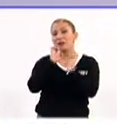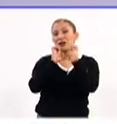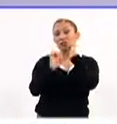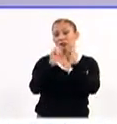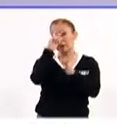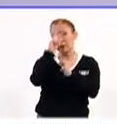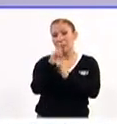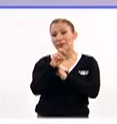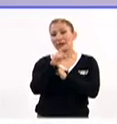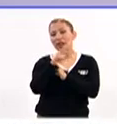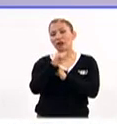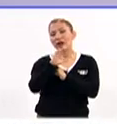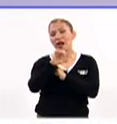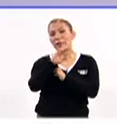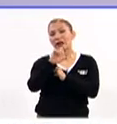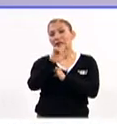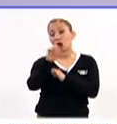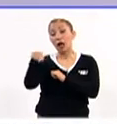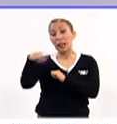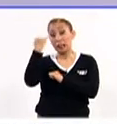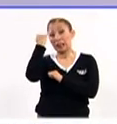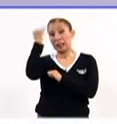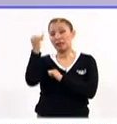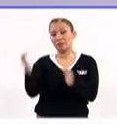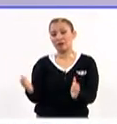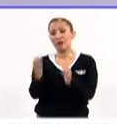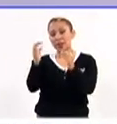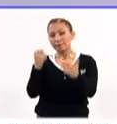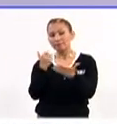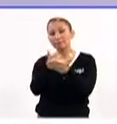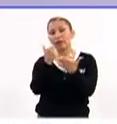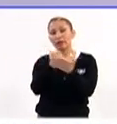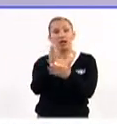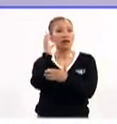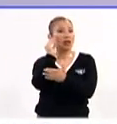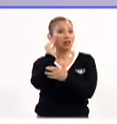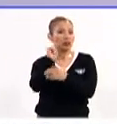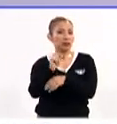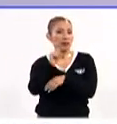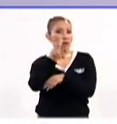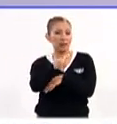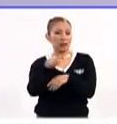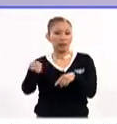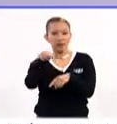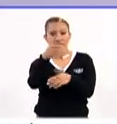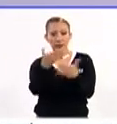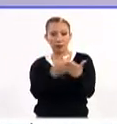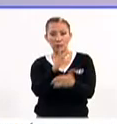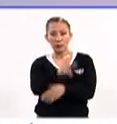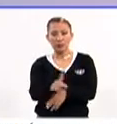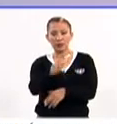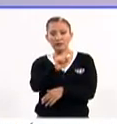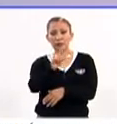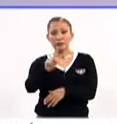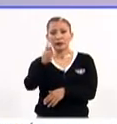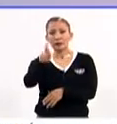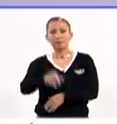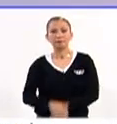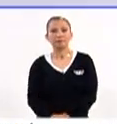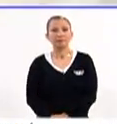periodista mexicano Virgilio Caballero. Él fue creador, impulsor y colaborador de radios y televisoras del Servicio Público Mexicano.